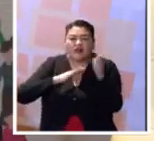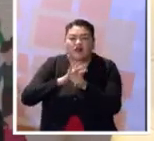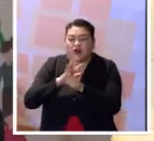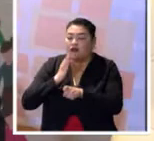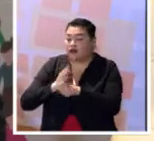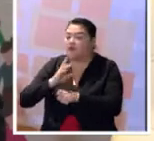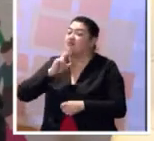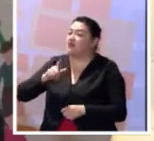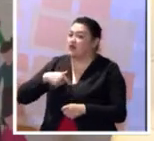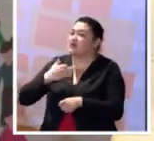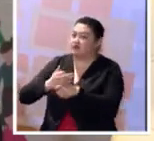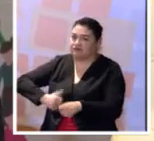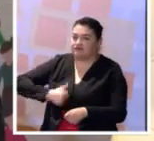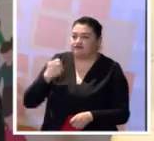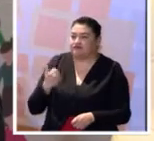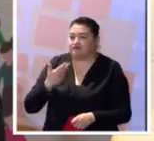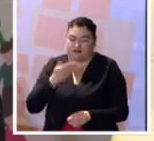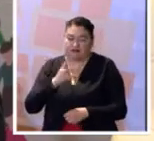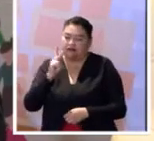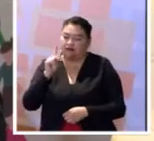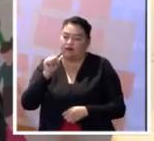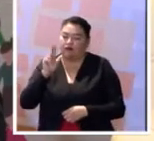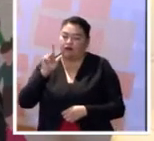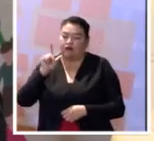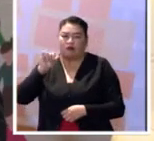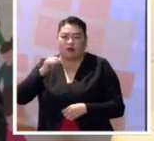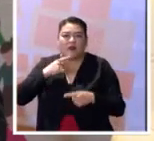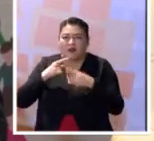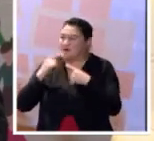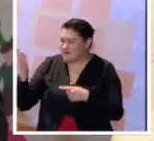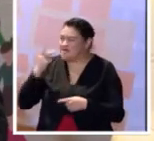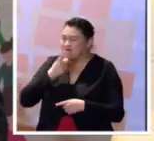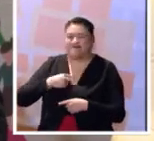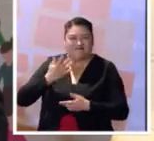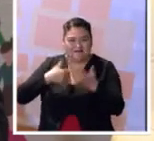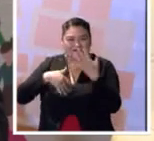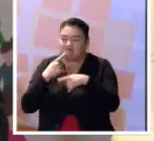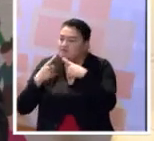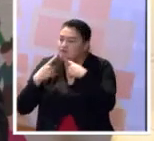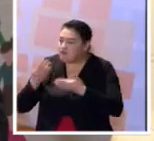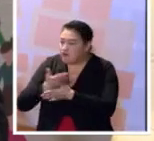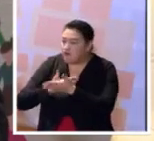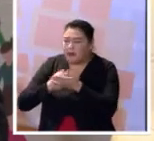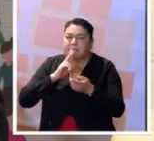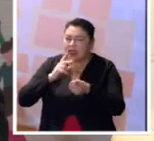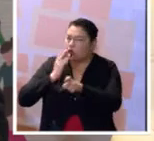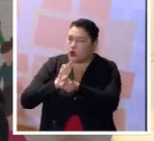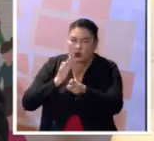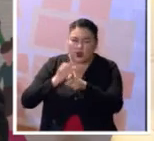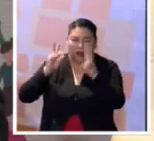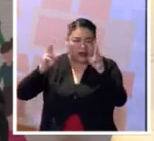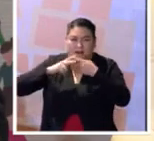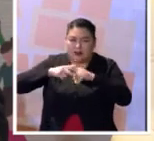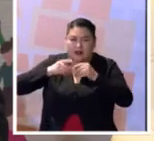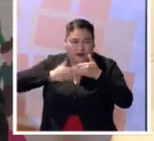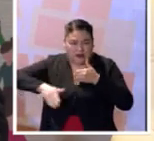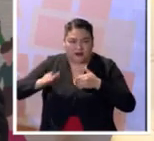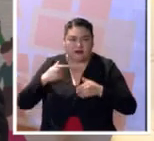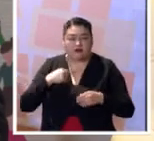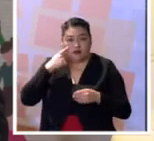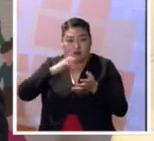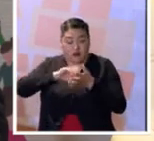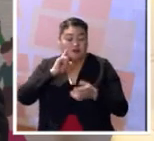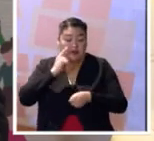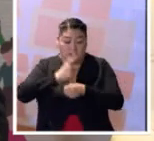pide Paulina, yo empezaría quizá detonando el diálogo